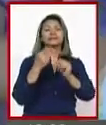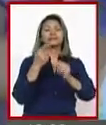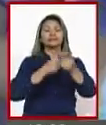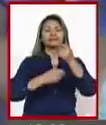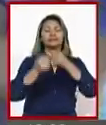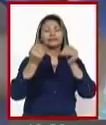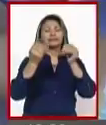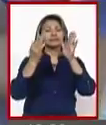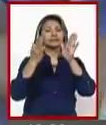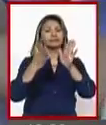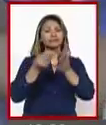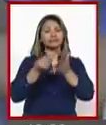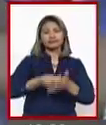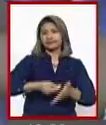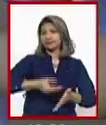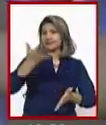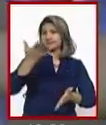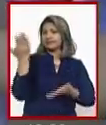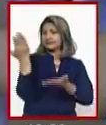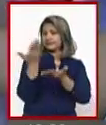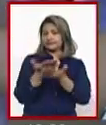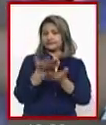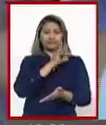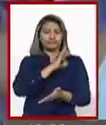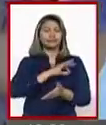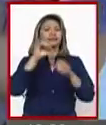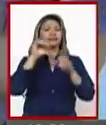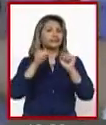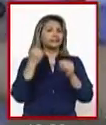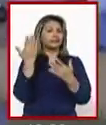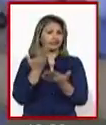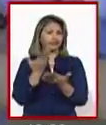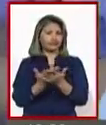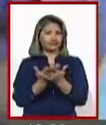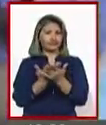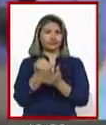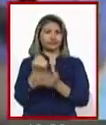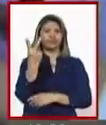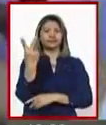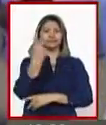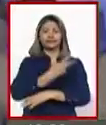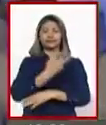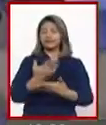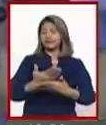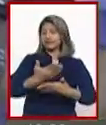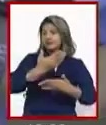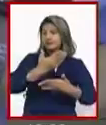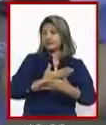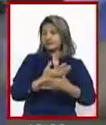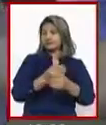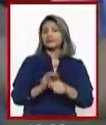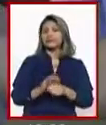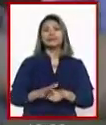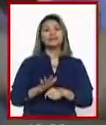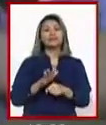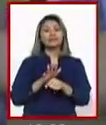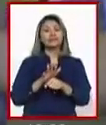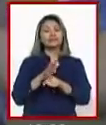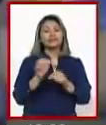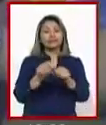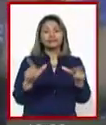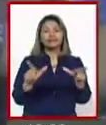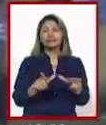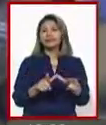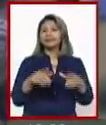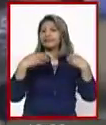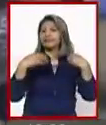mayorista que vino aprovechando que se podía venir unos 2 días antes a ocupar un lugar acá, que